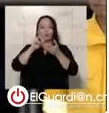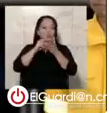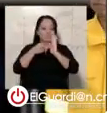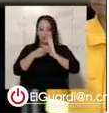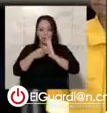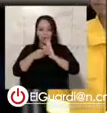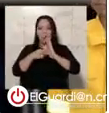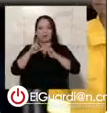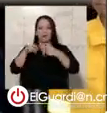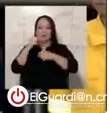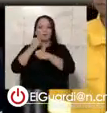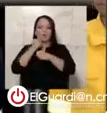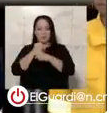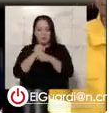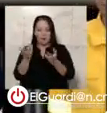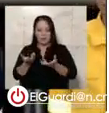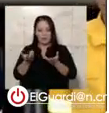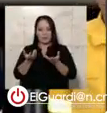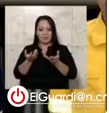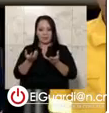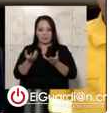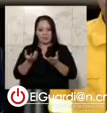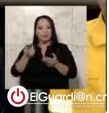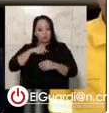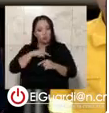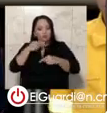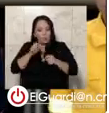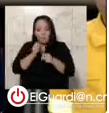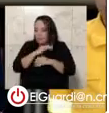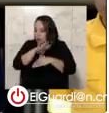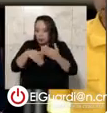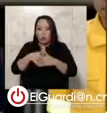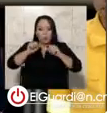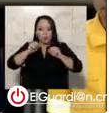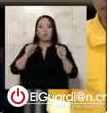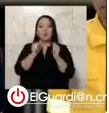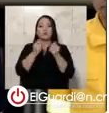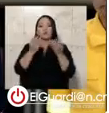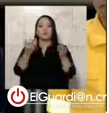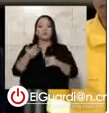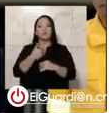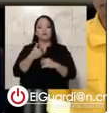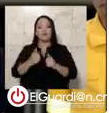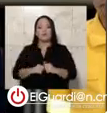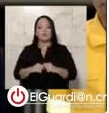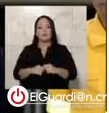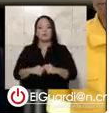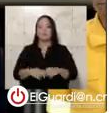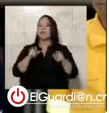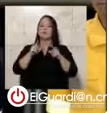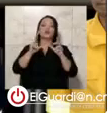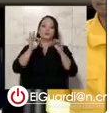no vayamos a trabajar en la medida de lo posible y con los recursos disponibles, que eso no lo determina